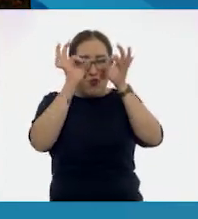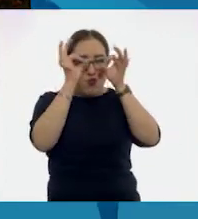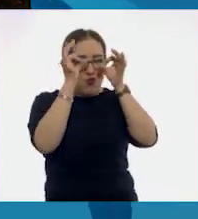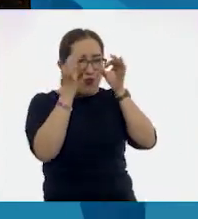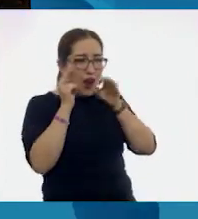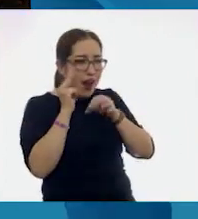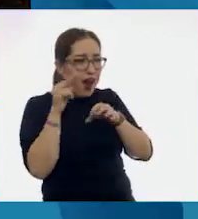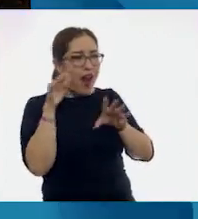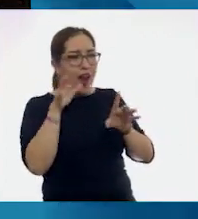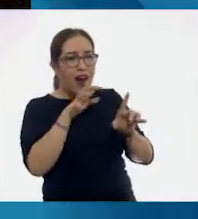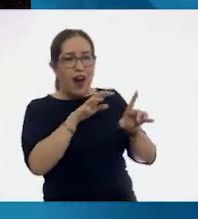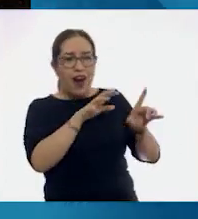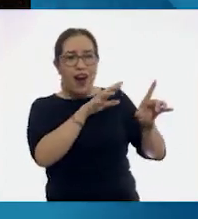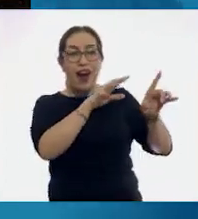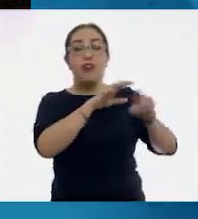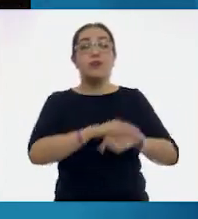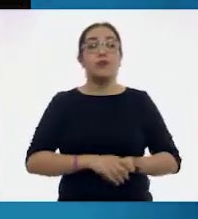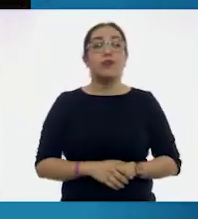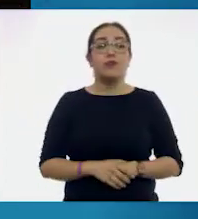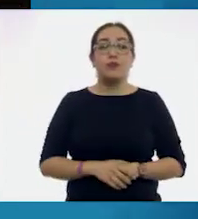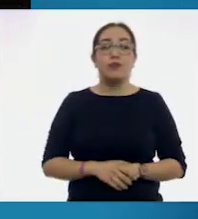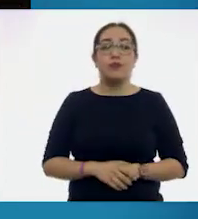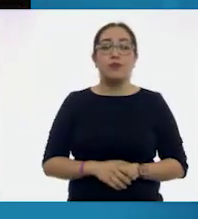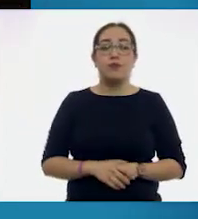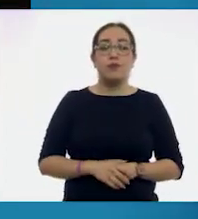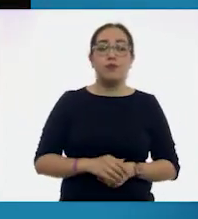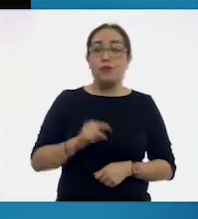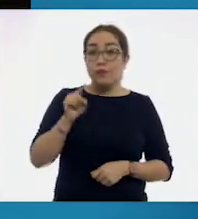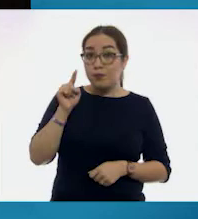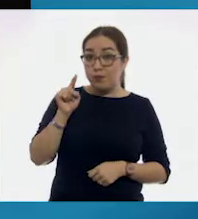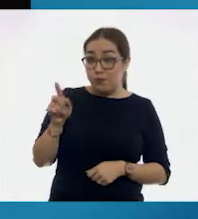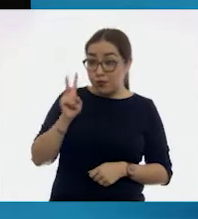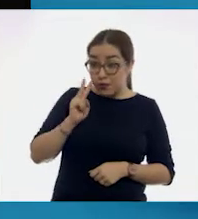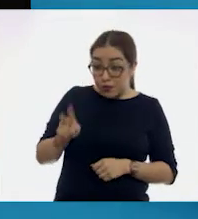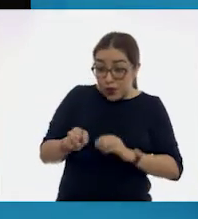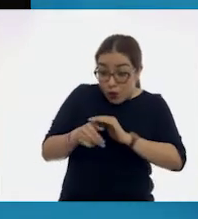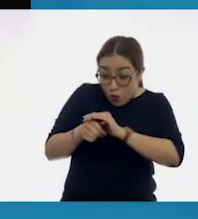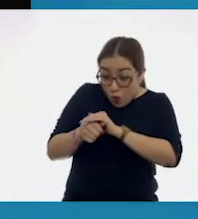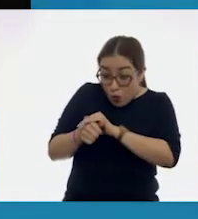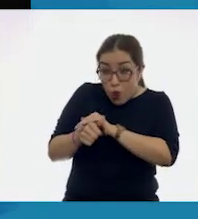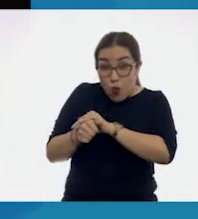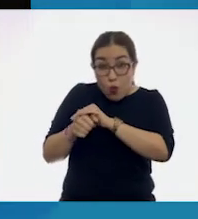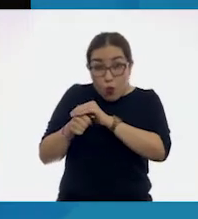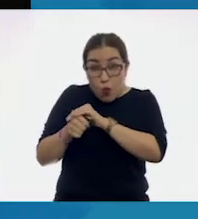perseguía. Bajo de un garambullo,